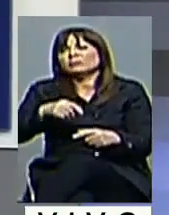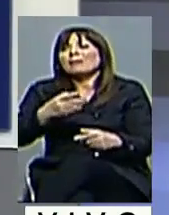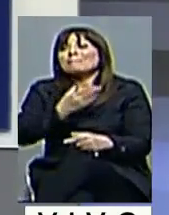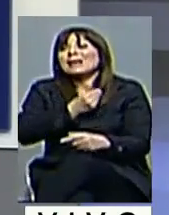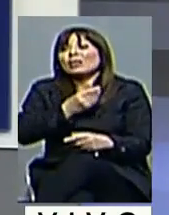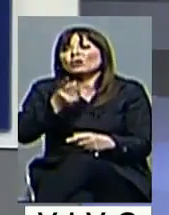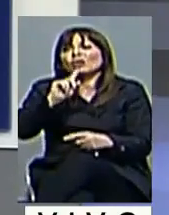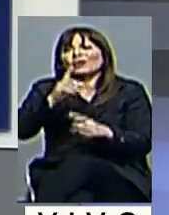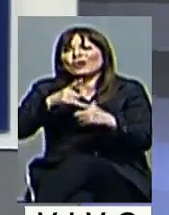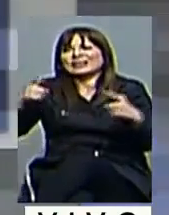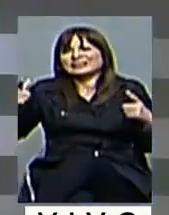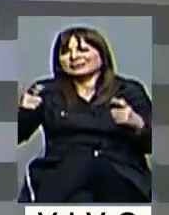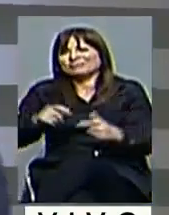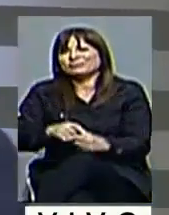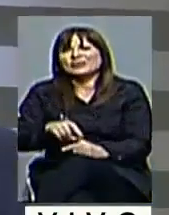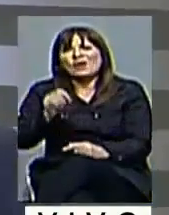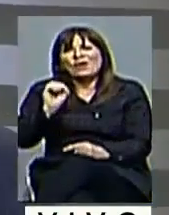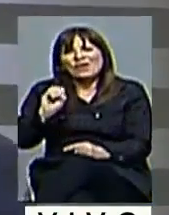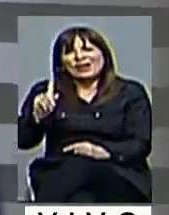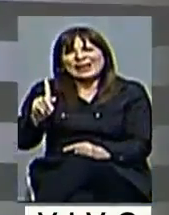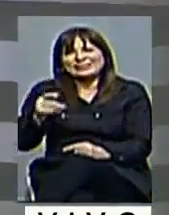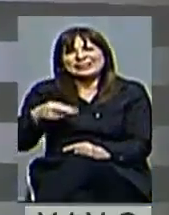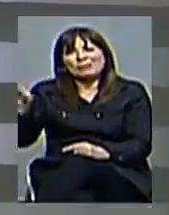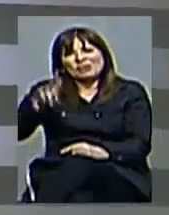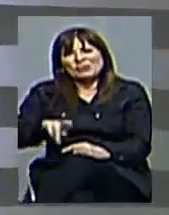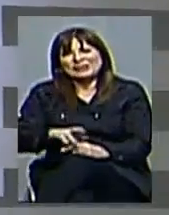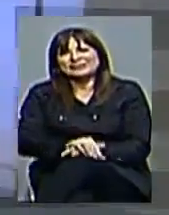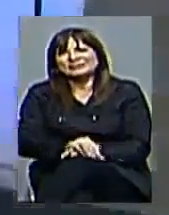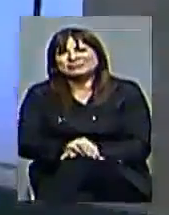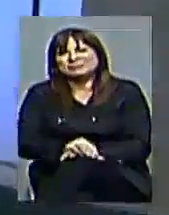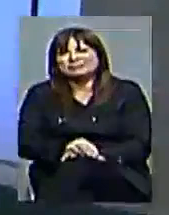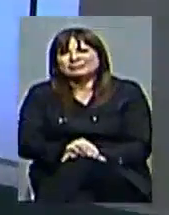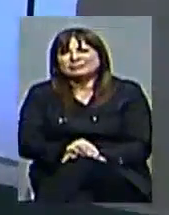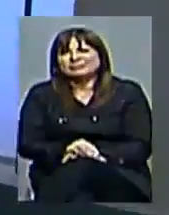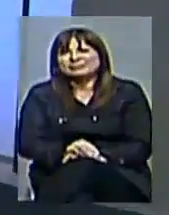de no crecer. Pausa, ya estamos de vuelta.